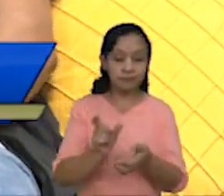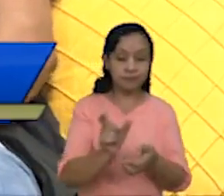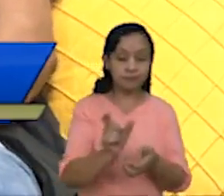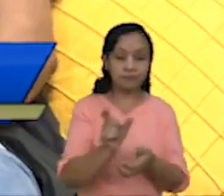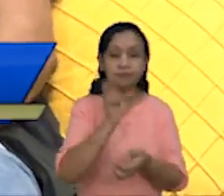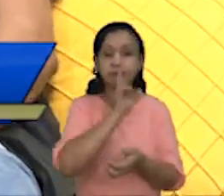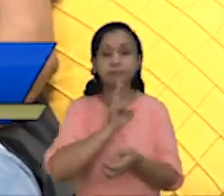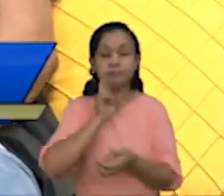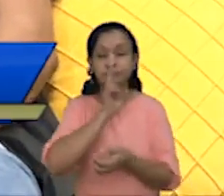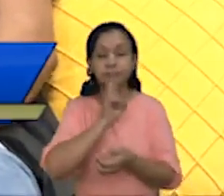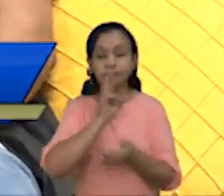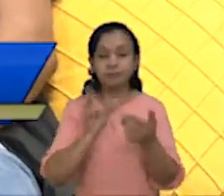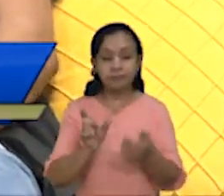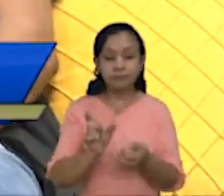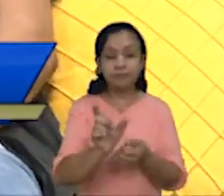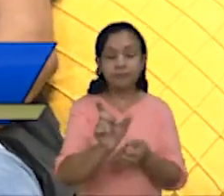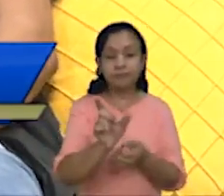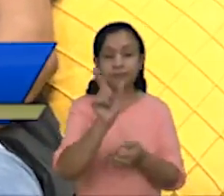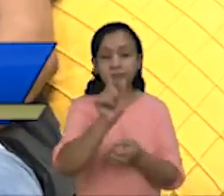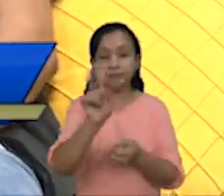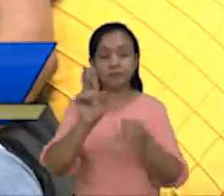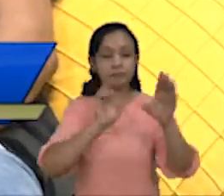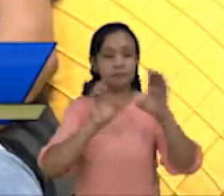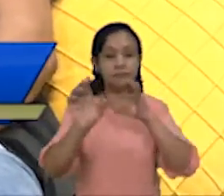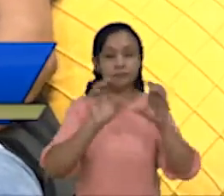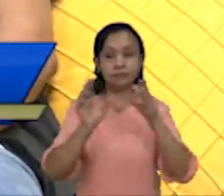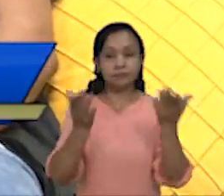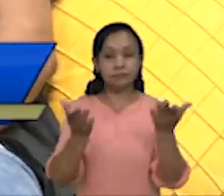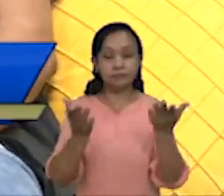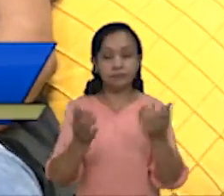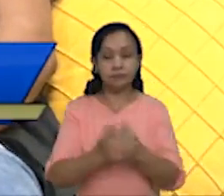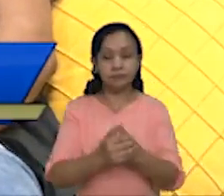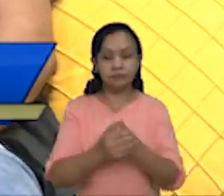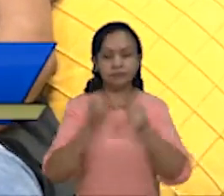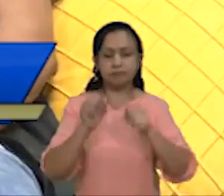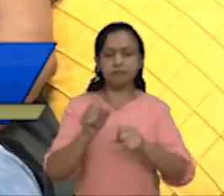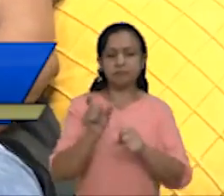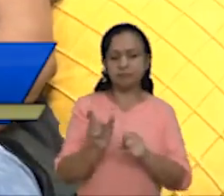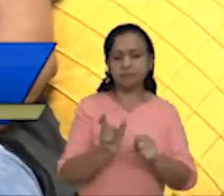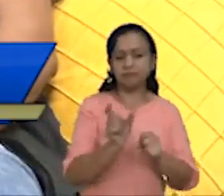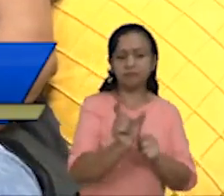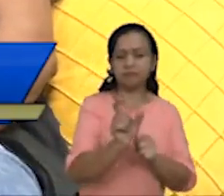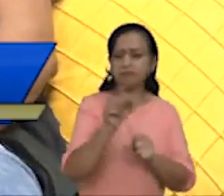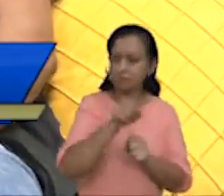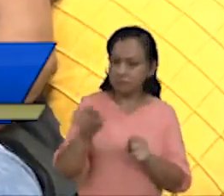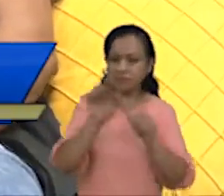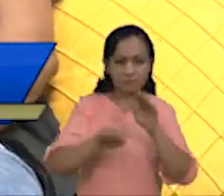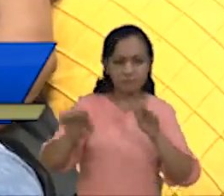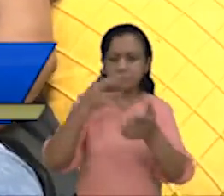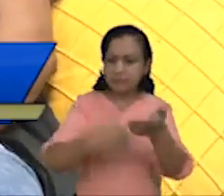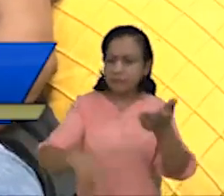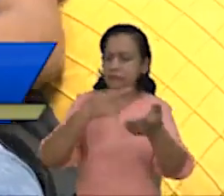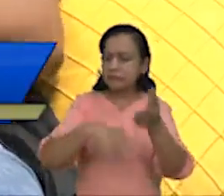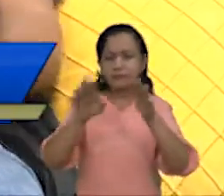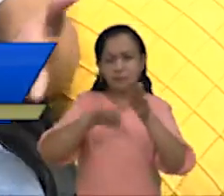roja, creo que se llamaba? Igual, voy a llegar a los medios de comunicación y viene el editor y le decía, vaya, vaya, saquen más sangre, más sangre,